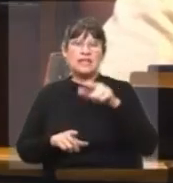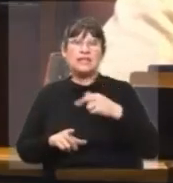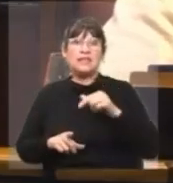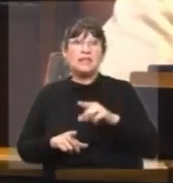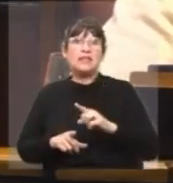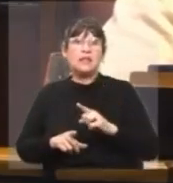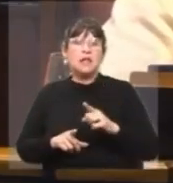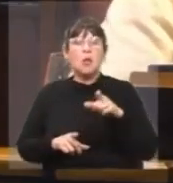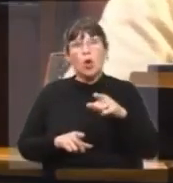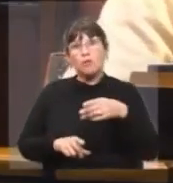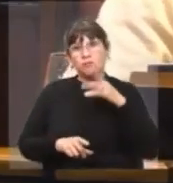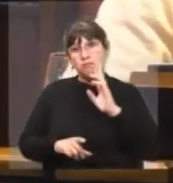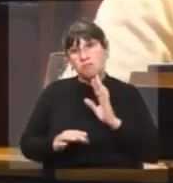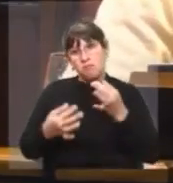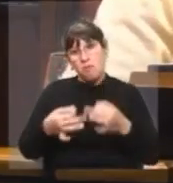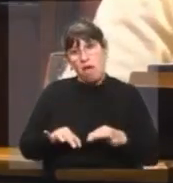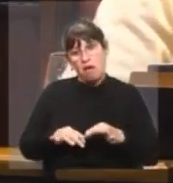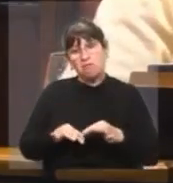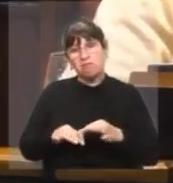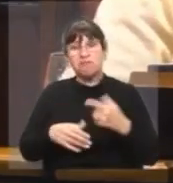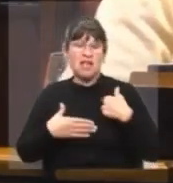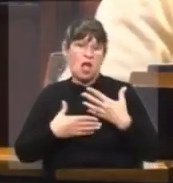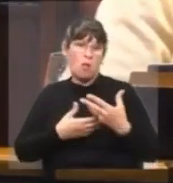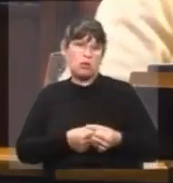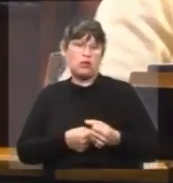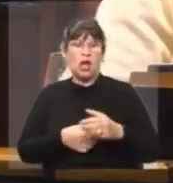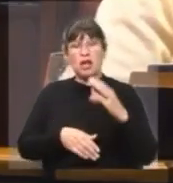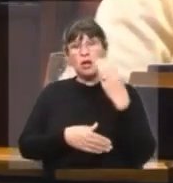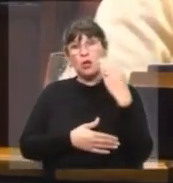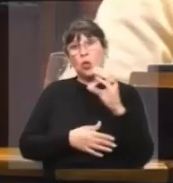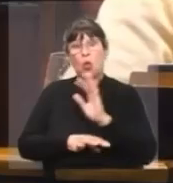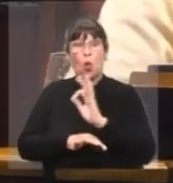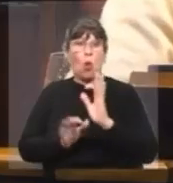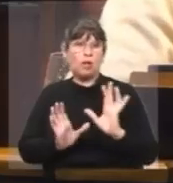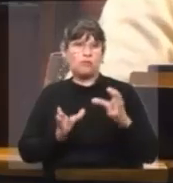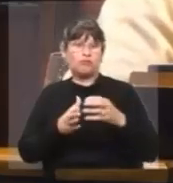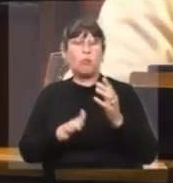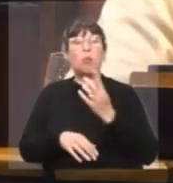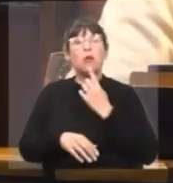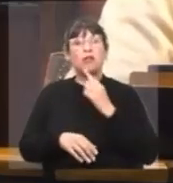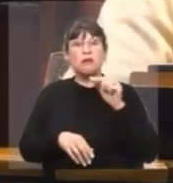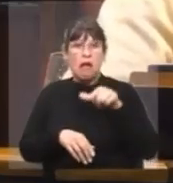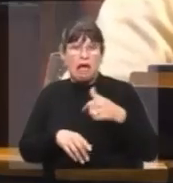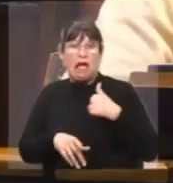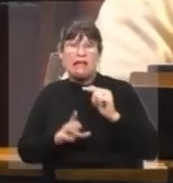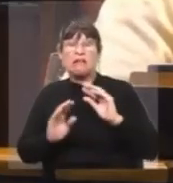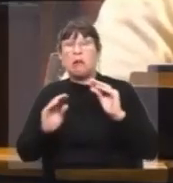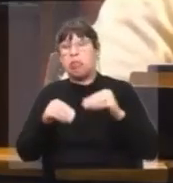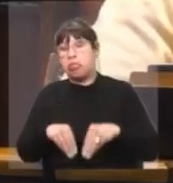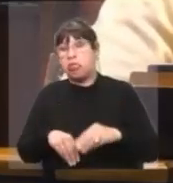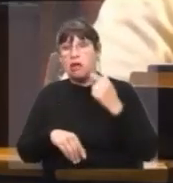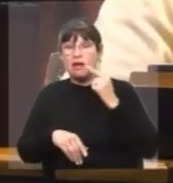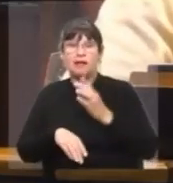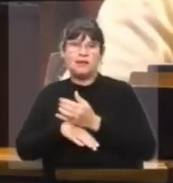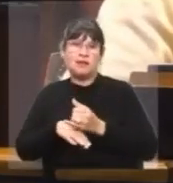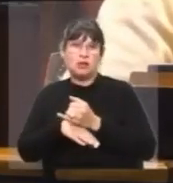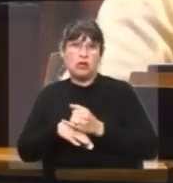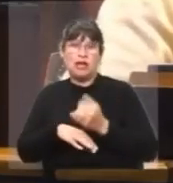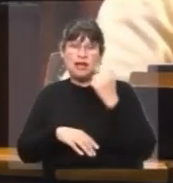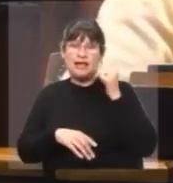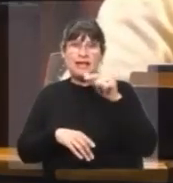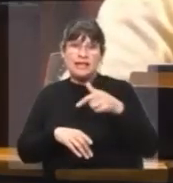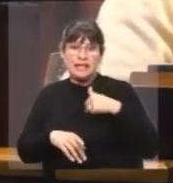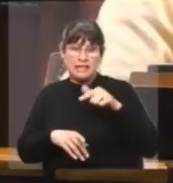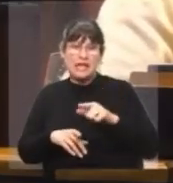a pate bien y milit para el club o el sector esta degradación institucional lleva a que ocurran